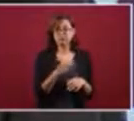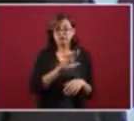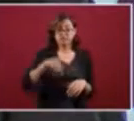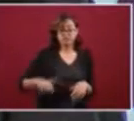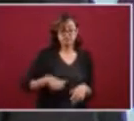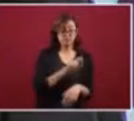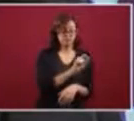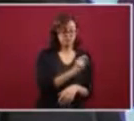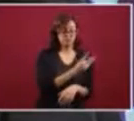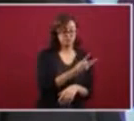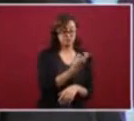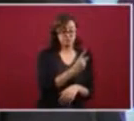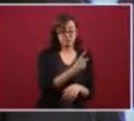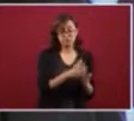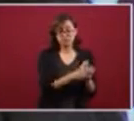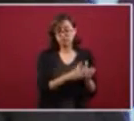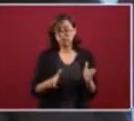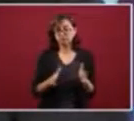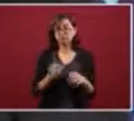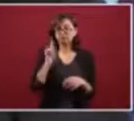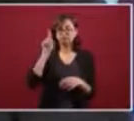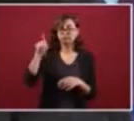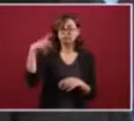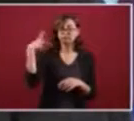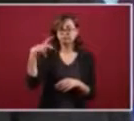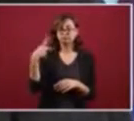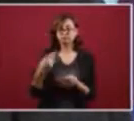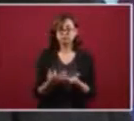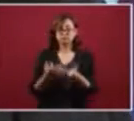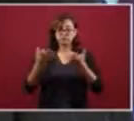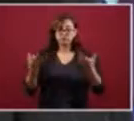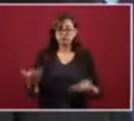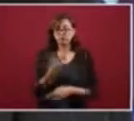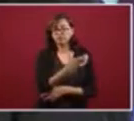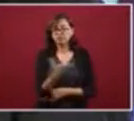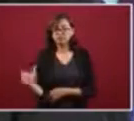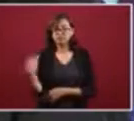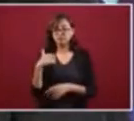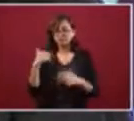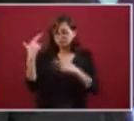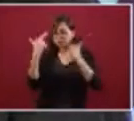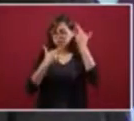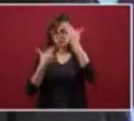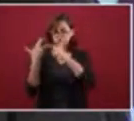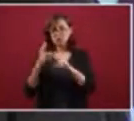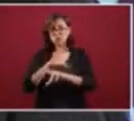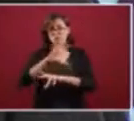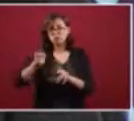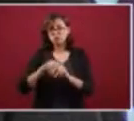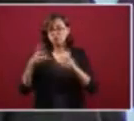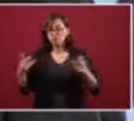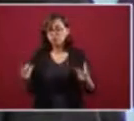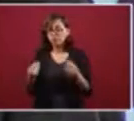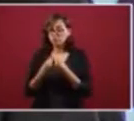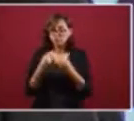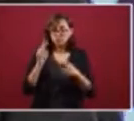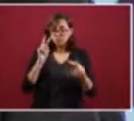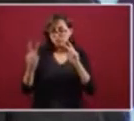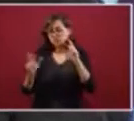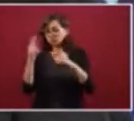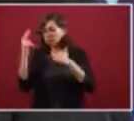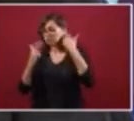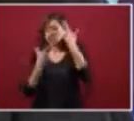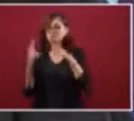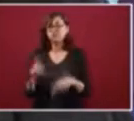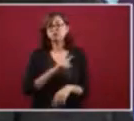reunión de expertos para la investigación en el campo en Puebla y ahí estuvieron trabajando todos juntos. Después, en abril,